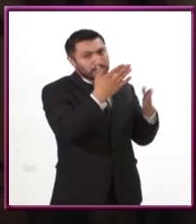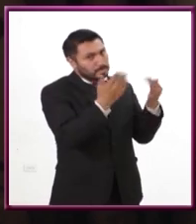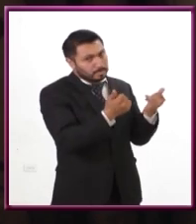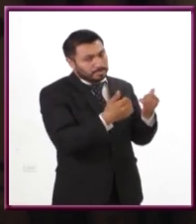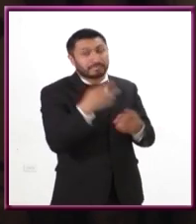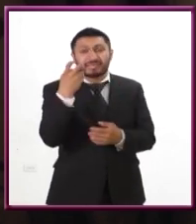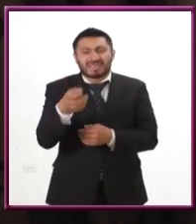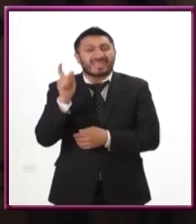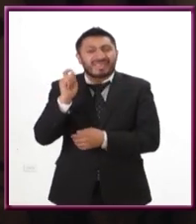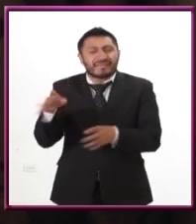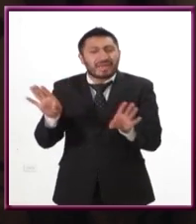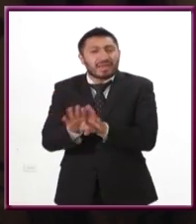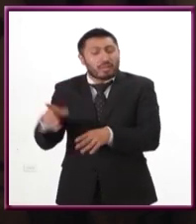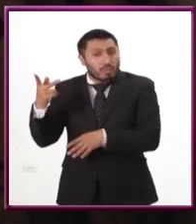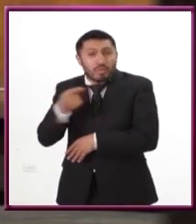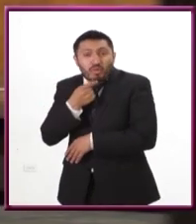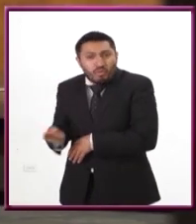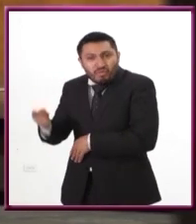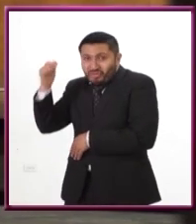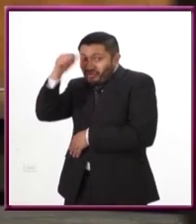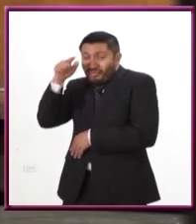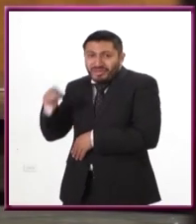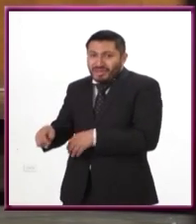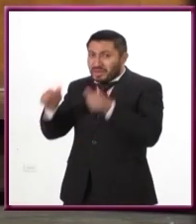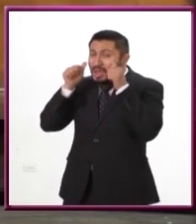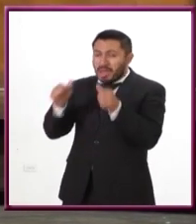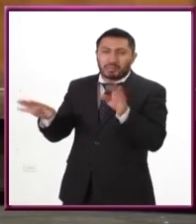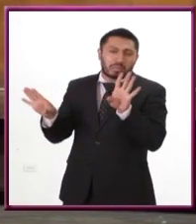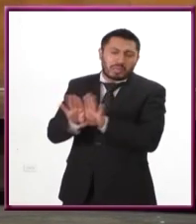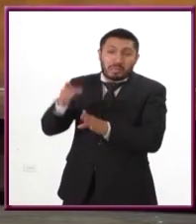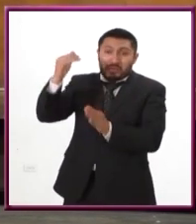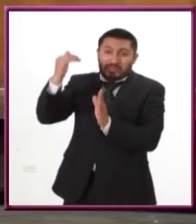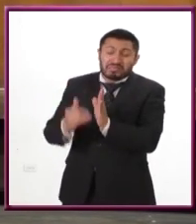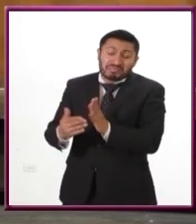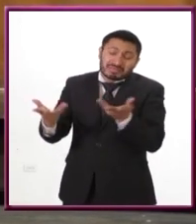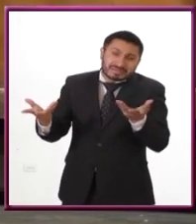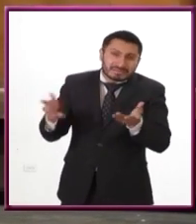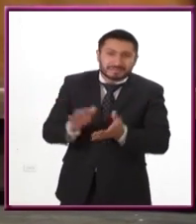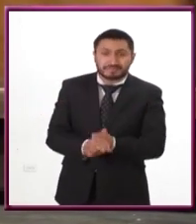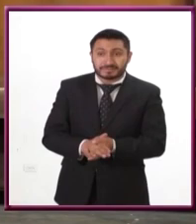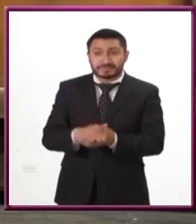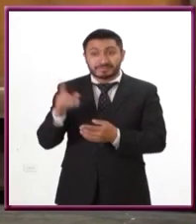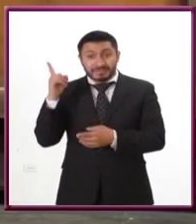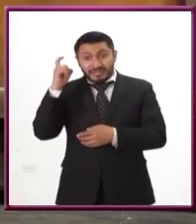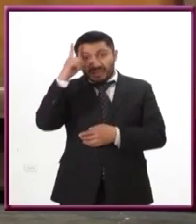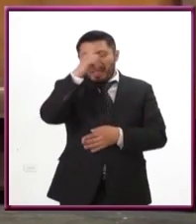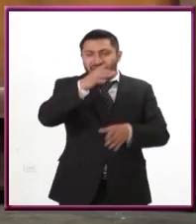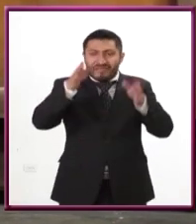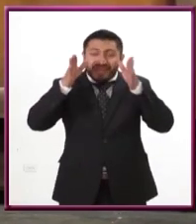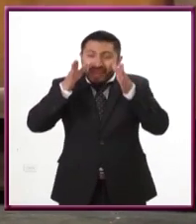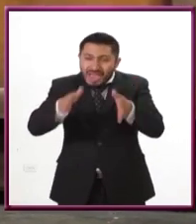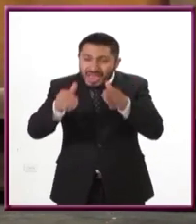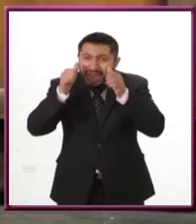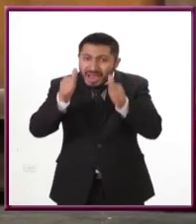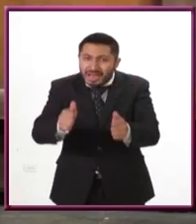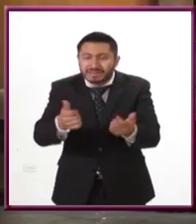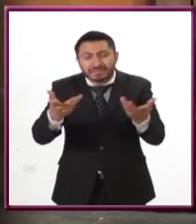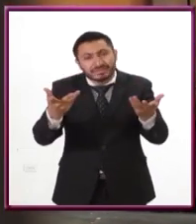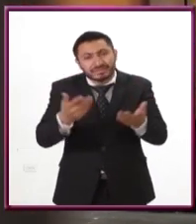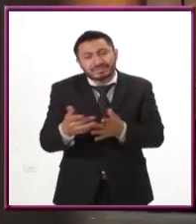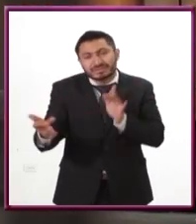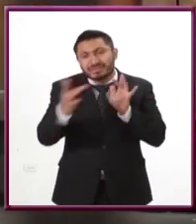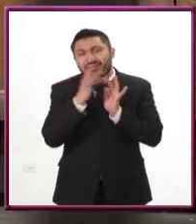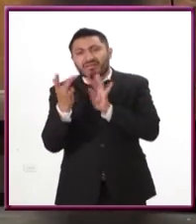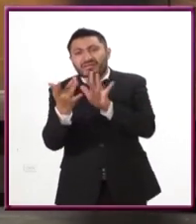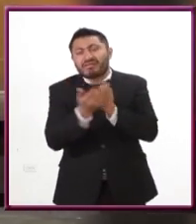autismo. Esto significa que el niño autista tiene menos atención y energía disponible para centrarse en las sutilezas de la interacción